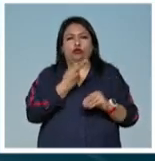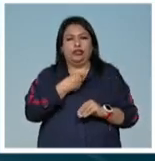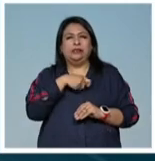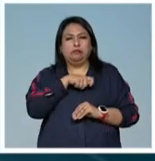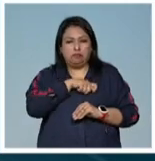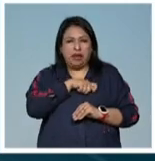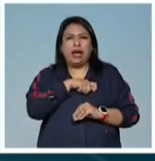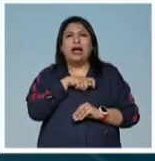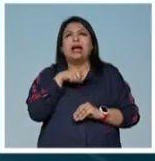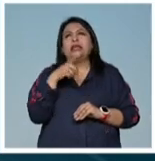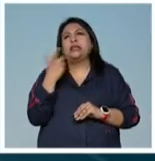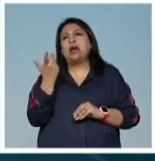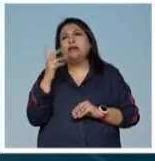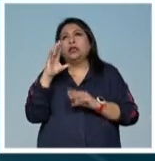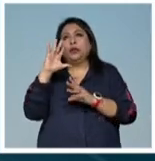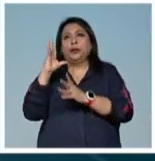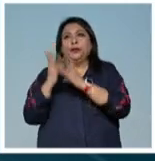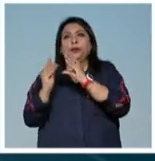españoles, exiliados